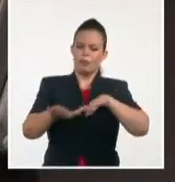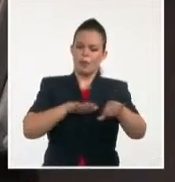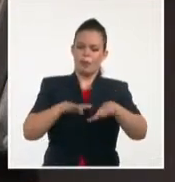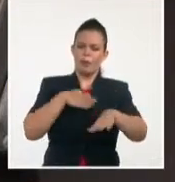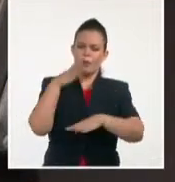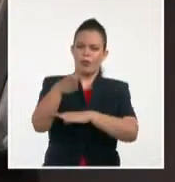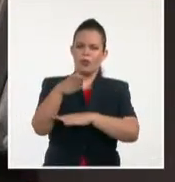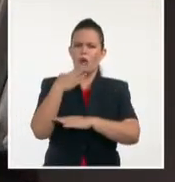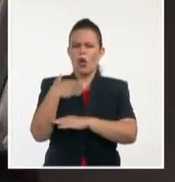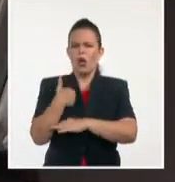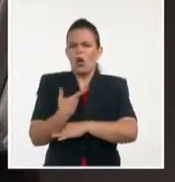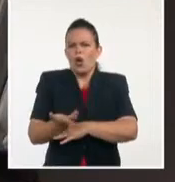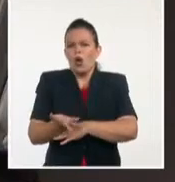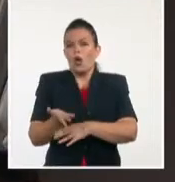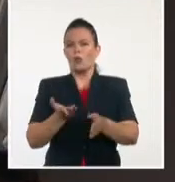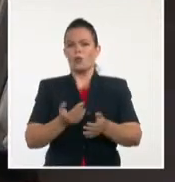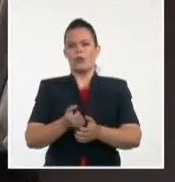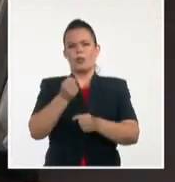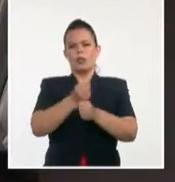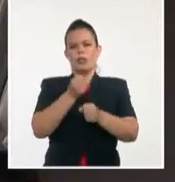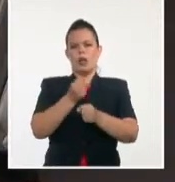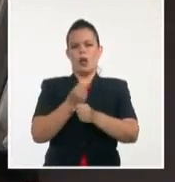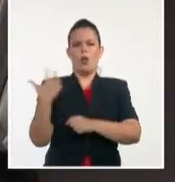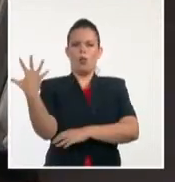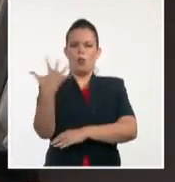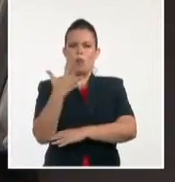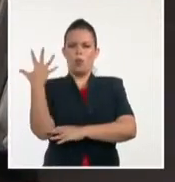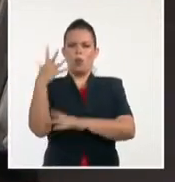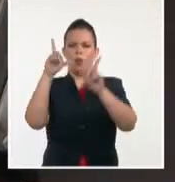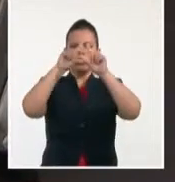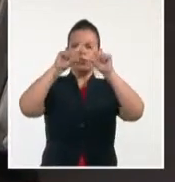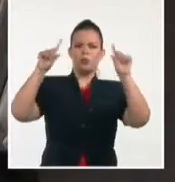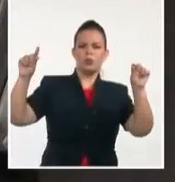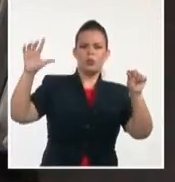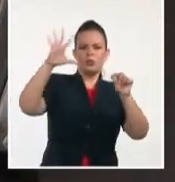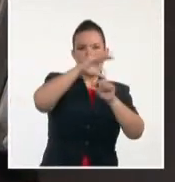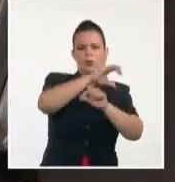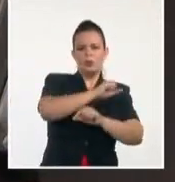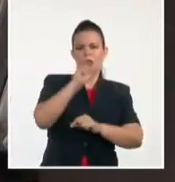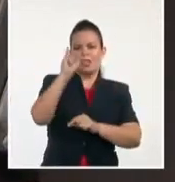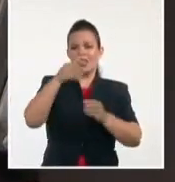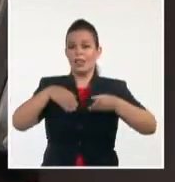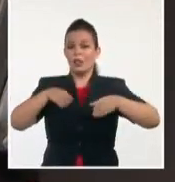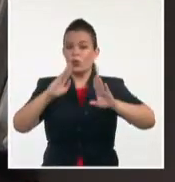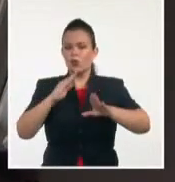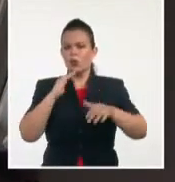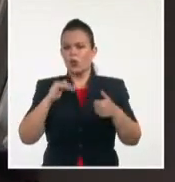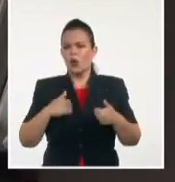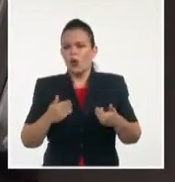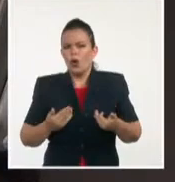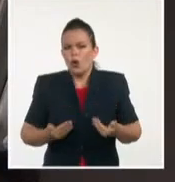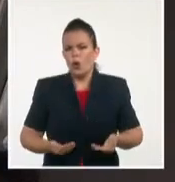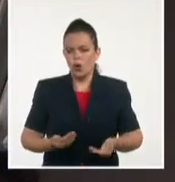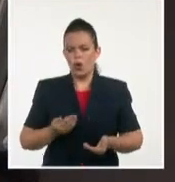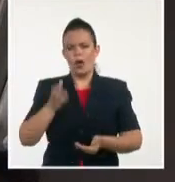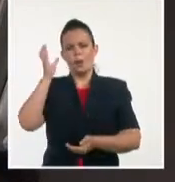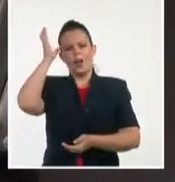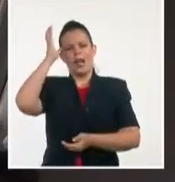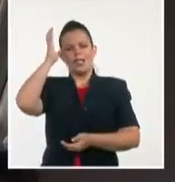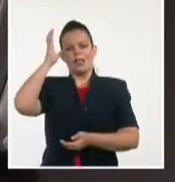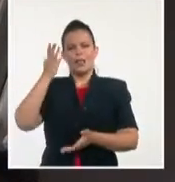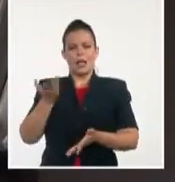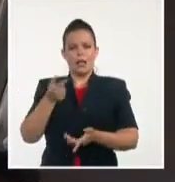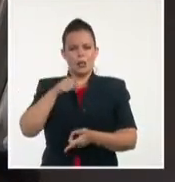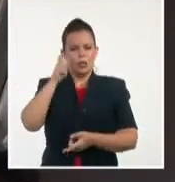nacional en el seguimiento a Elsa? ¿Y qué valoración tiene en sentido general de esta experiencia, pudiéramos decir,